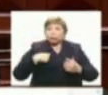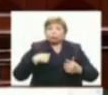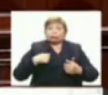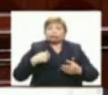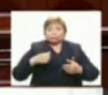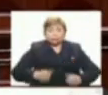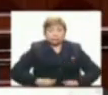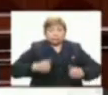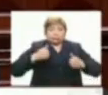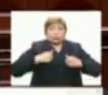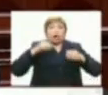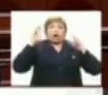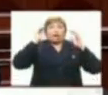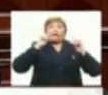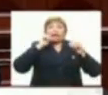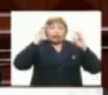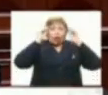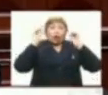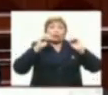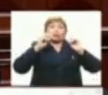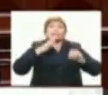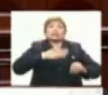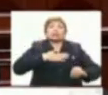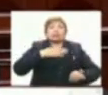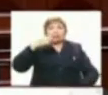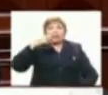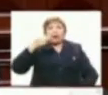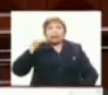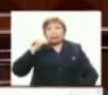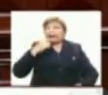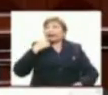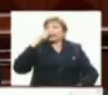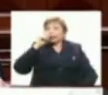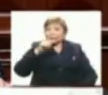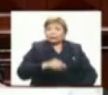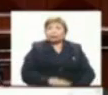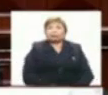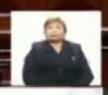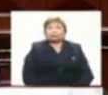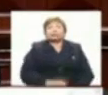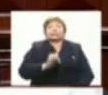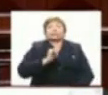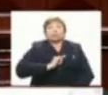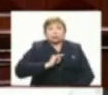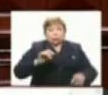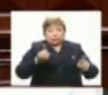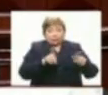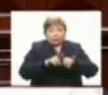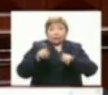la falta de oportunidades de mis padres, y que a pesar de eso, yo también